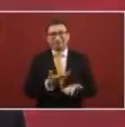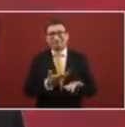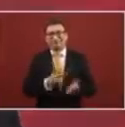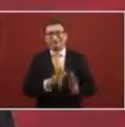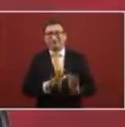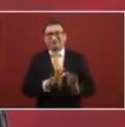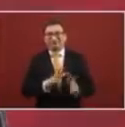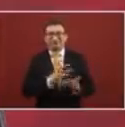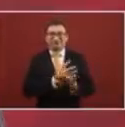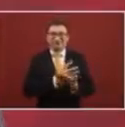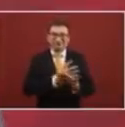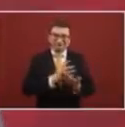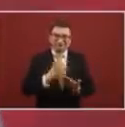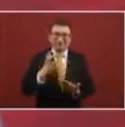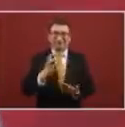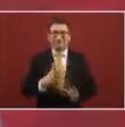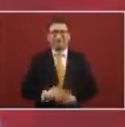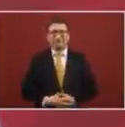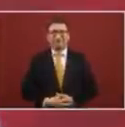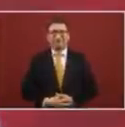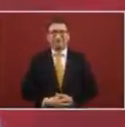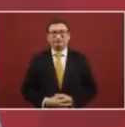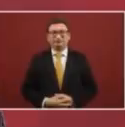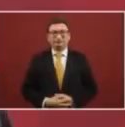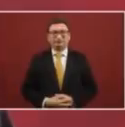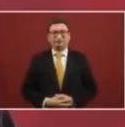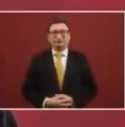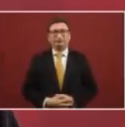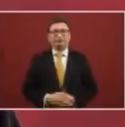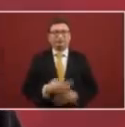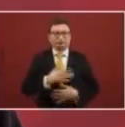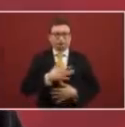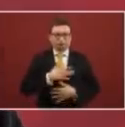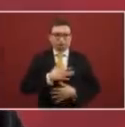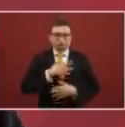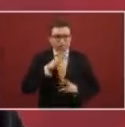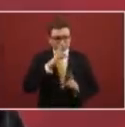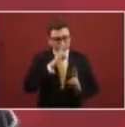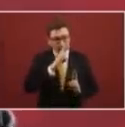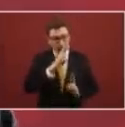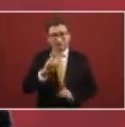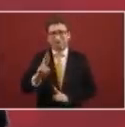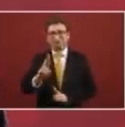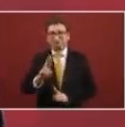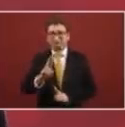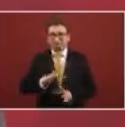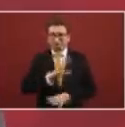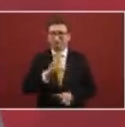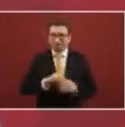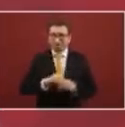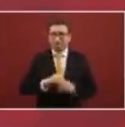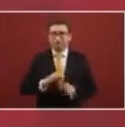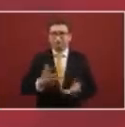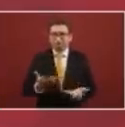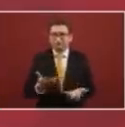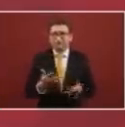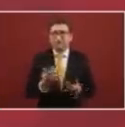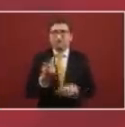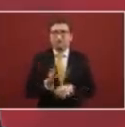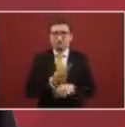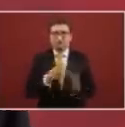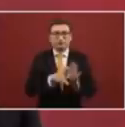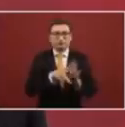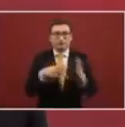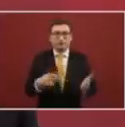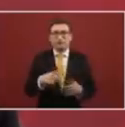sí, exagerado, sí, con todo respeto. O sea, el periódico El